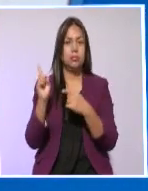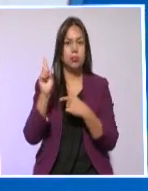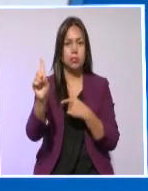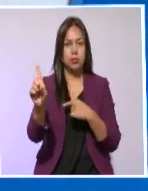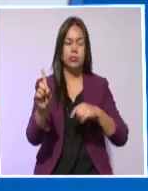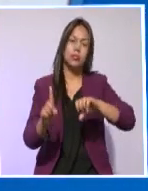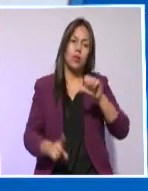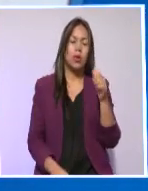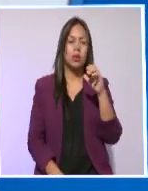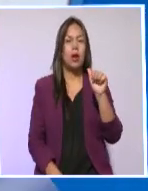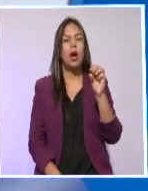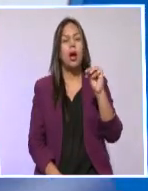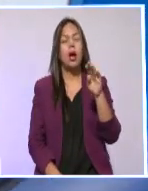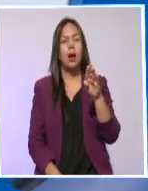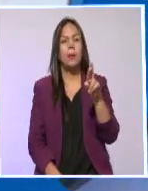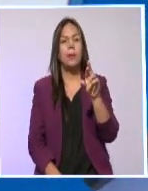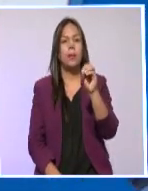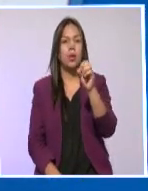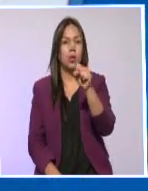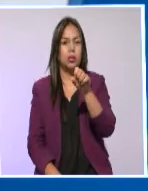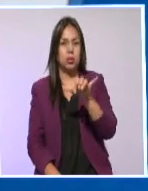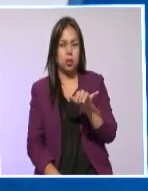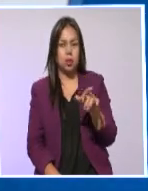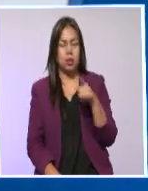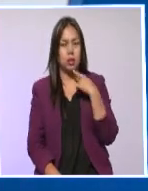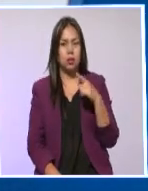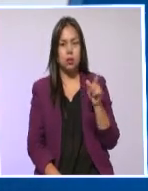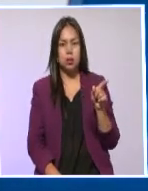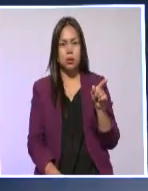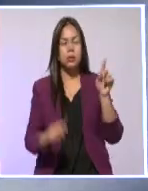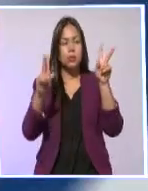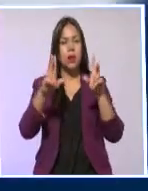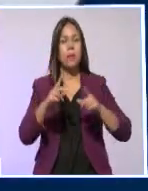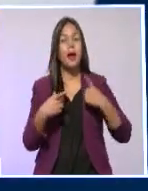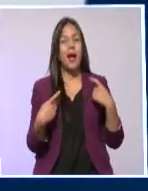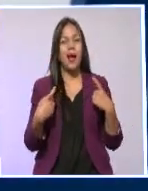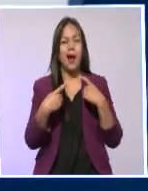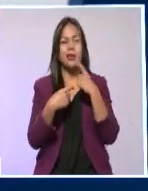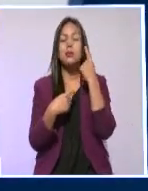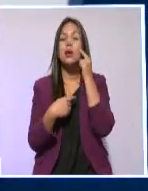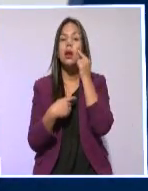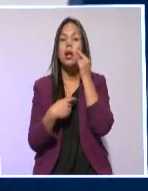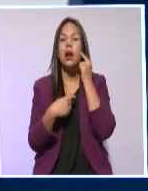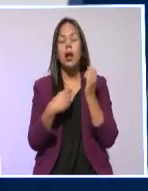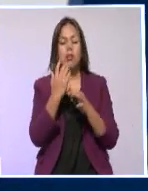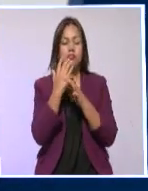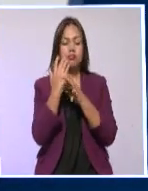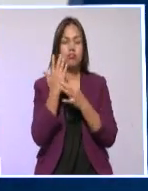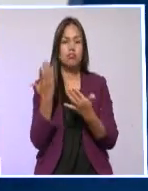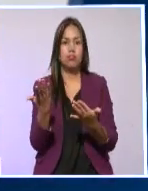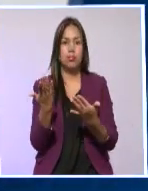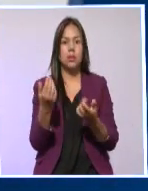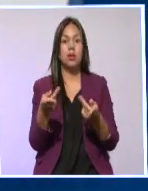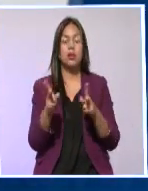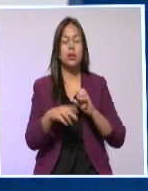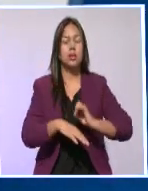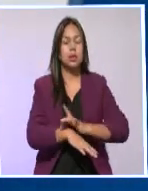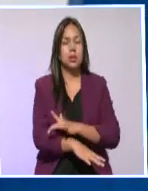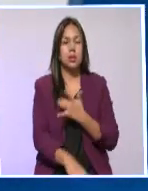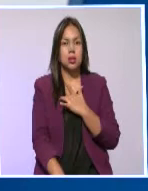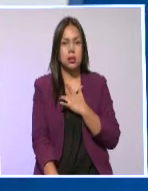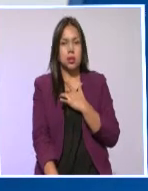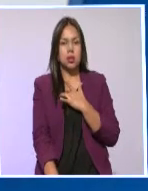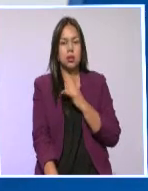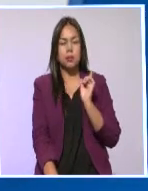Sociedad Ecuatoriana de Dermatología, expone sobre la prevención del cáncer de piel y de enfermedades fotosensibles.